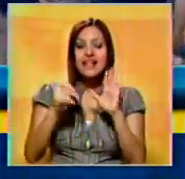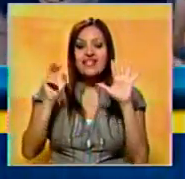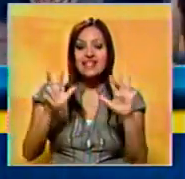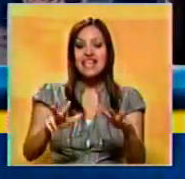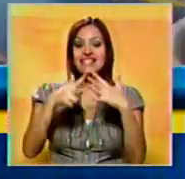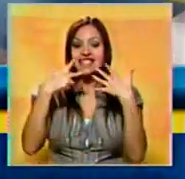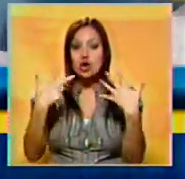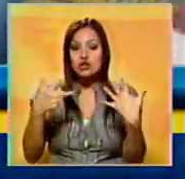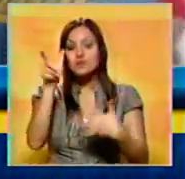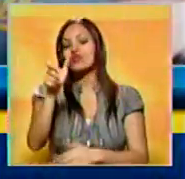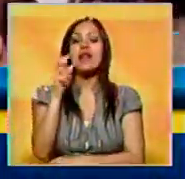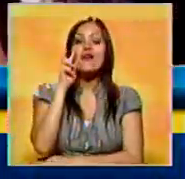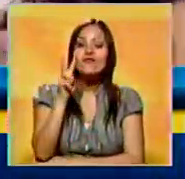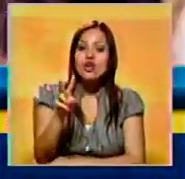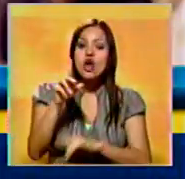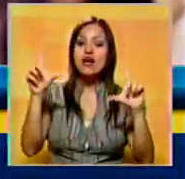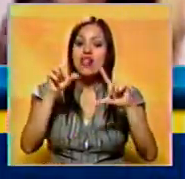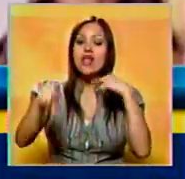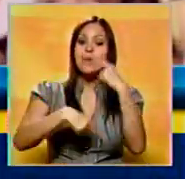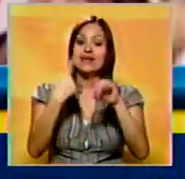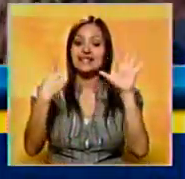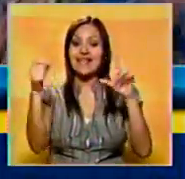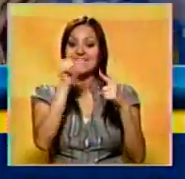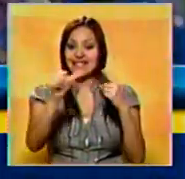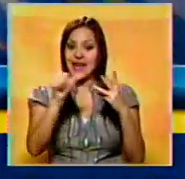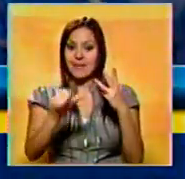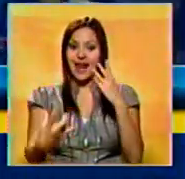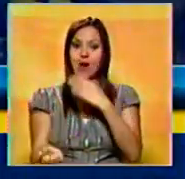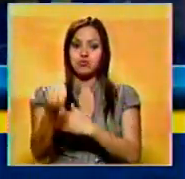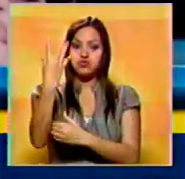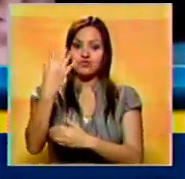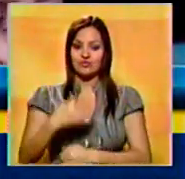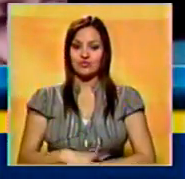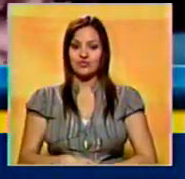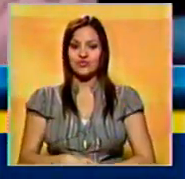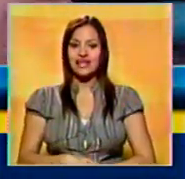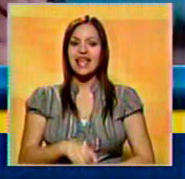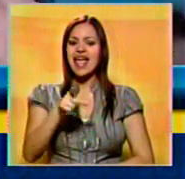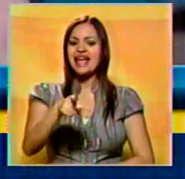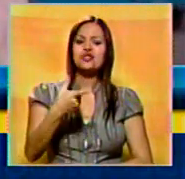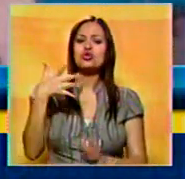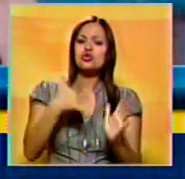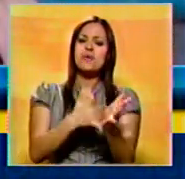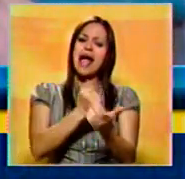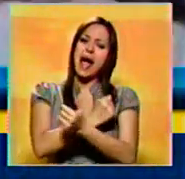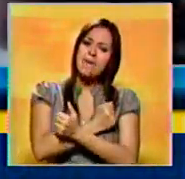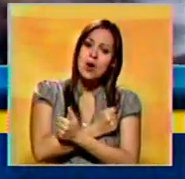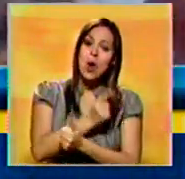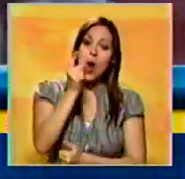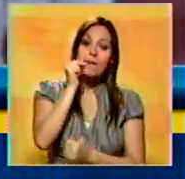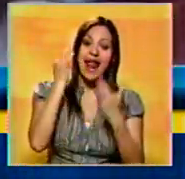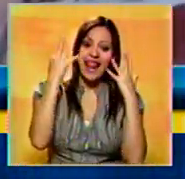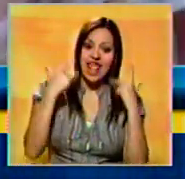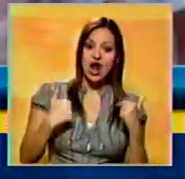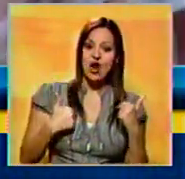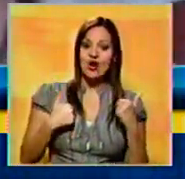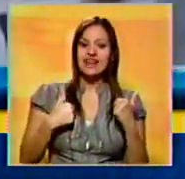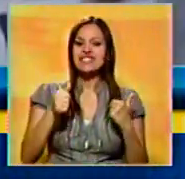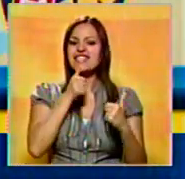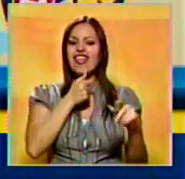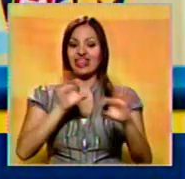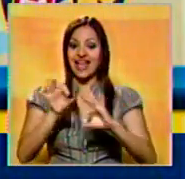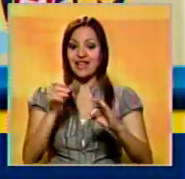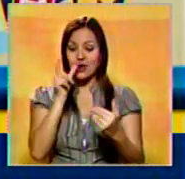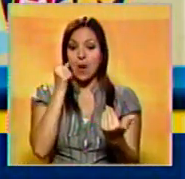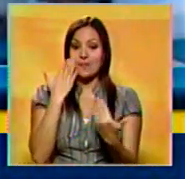768.018 espectadores luego de 6 semanas en la cartelera criolla. La trama se basa en el romance entre un caraquista interpretado por